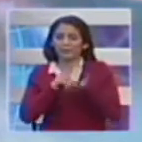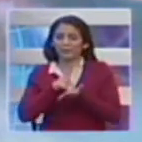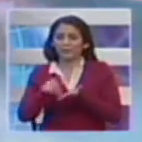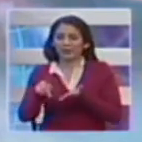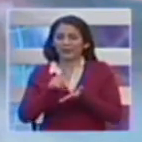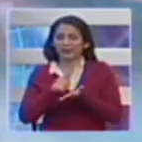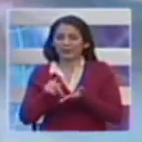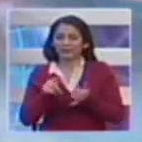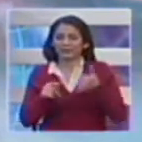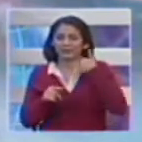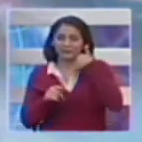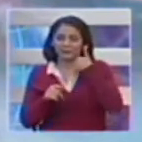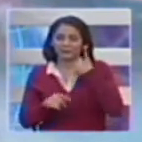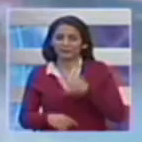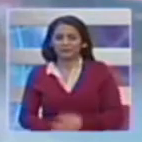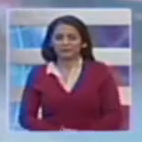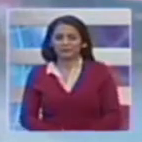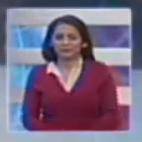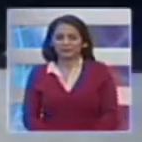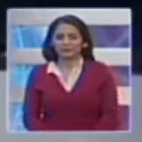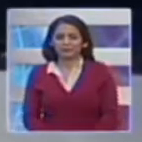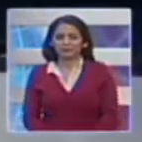los usuarios.